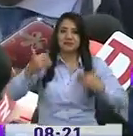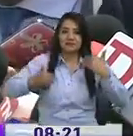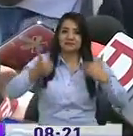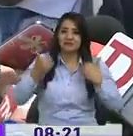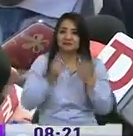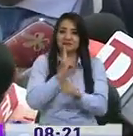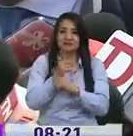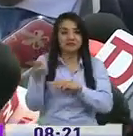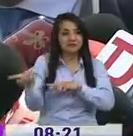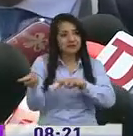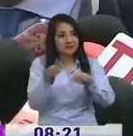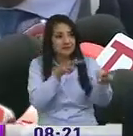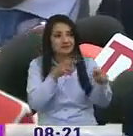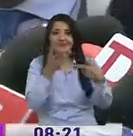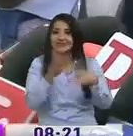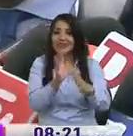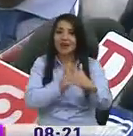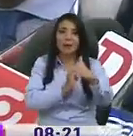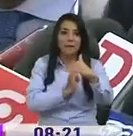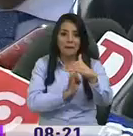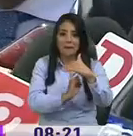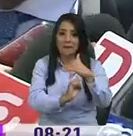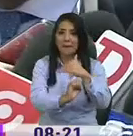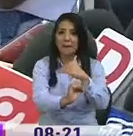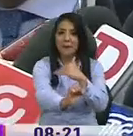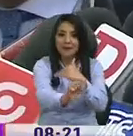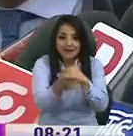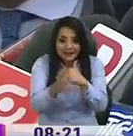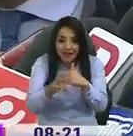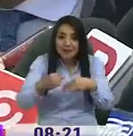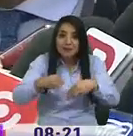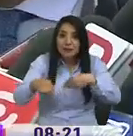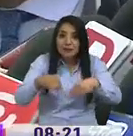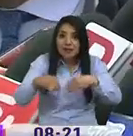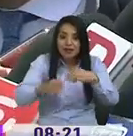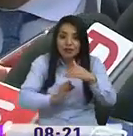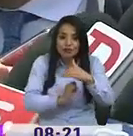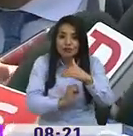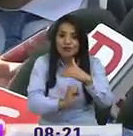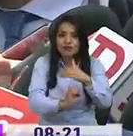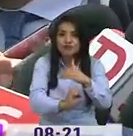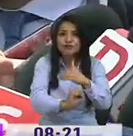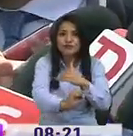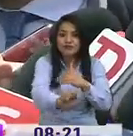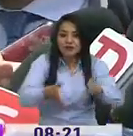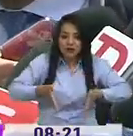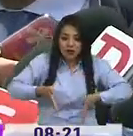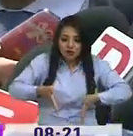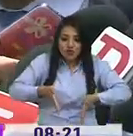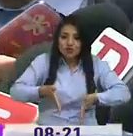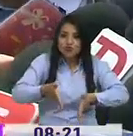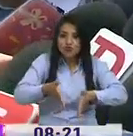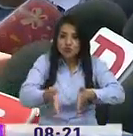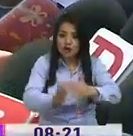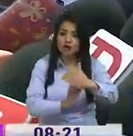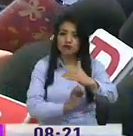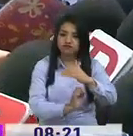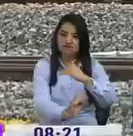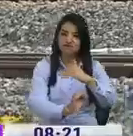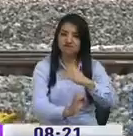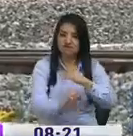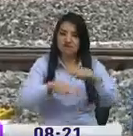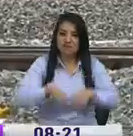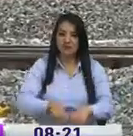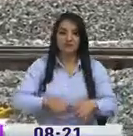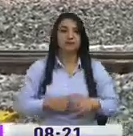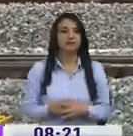vemos ya a nuestro tren moviéndose. Hoy hemos visto cómo nuestro tren se ha movido ya por las rieles del Metro de Quito. Esta